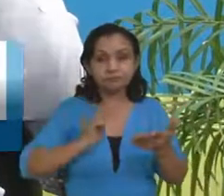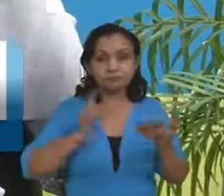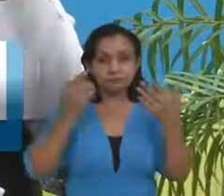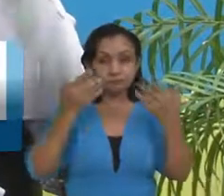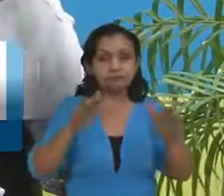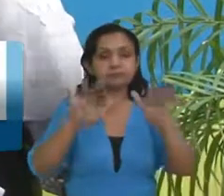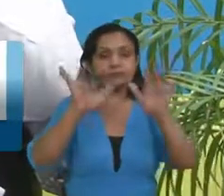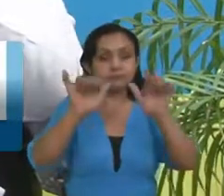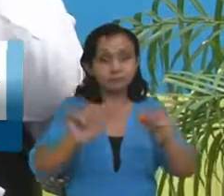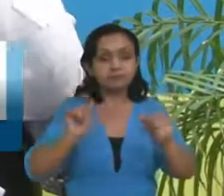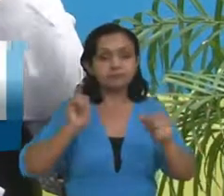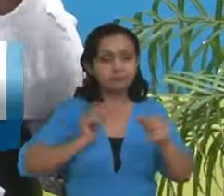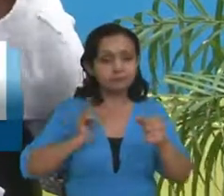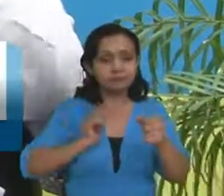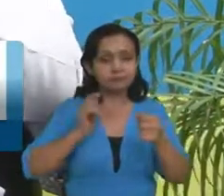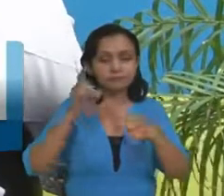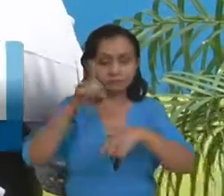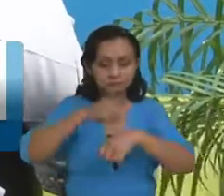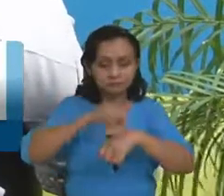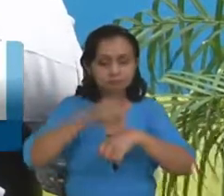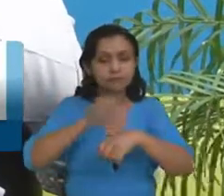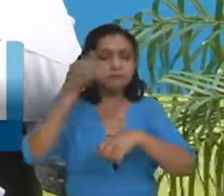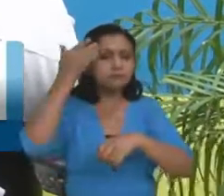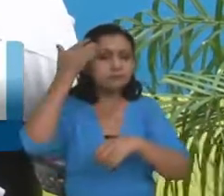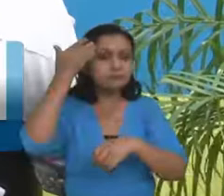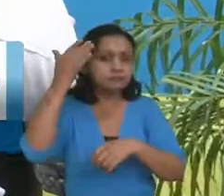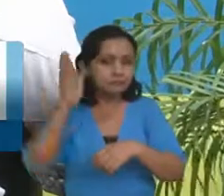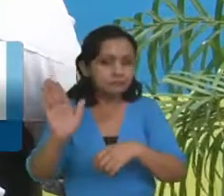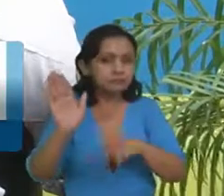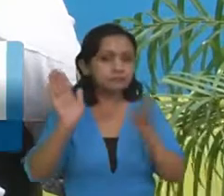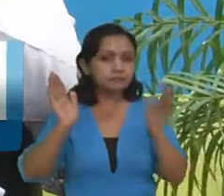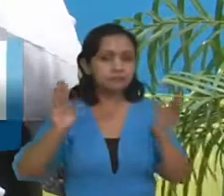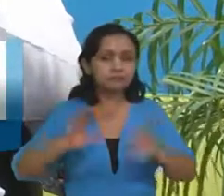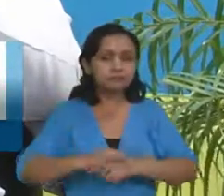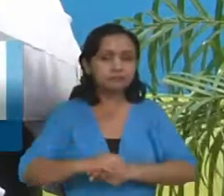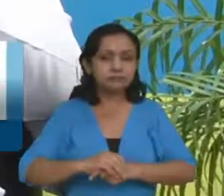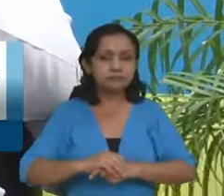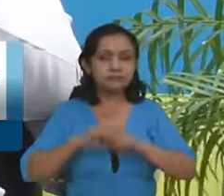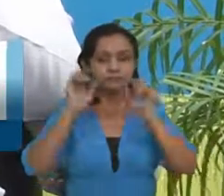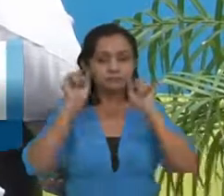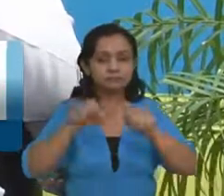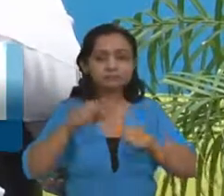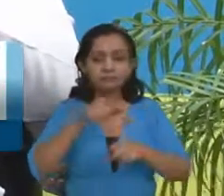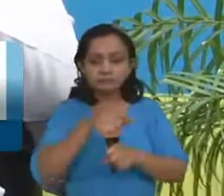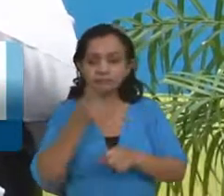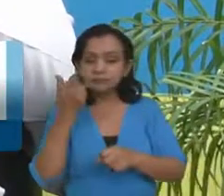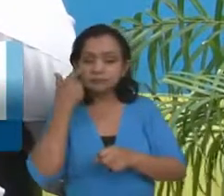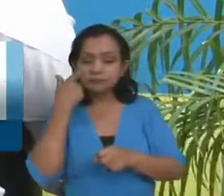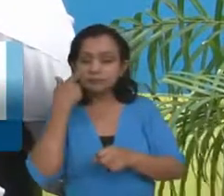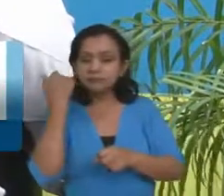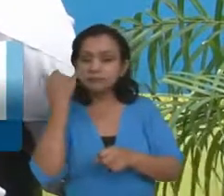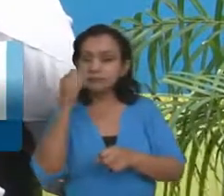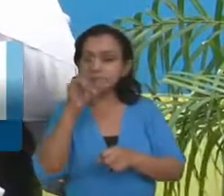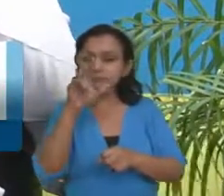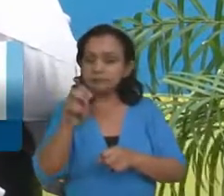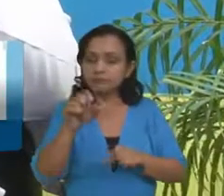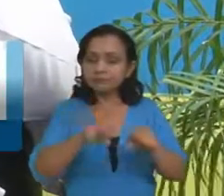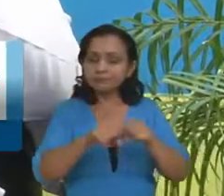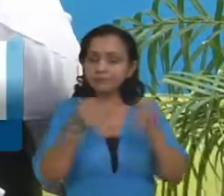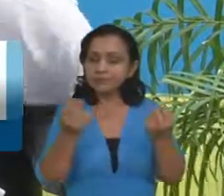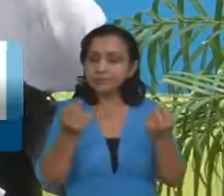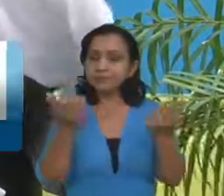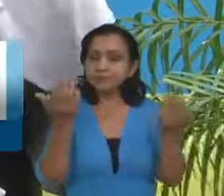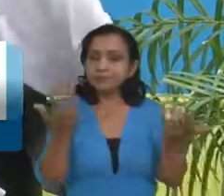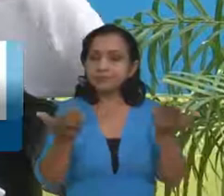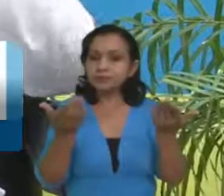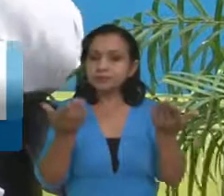ya definidos médicamente, ¿ya? Para considerar la posibilidad de una fractura.